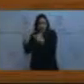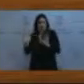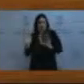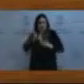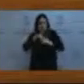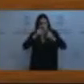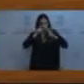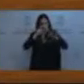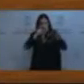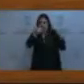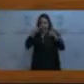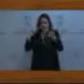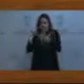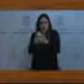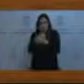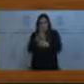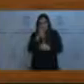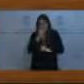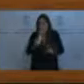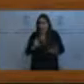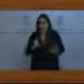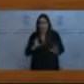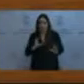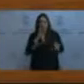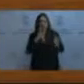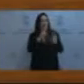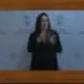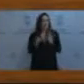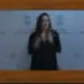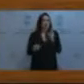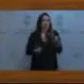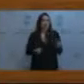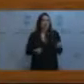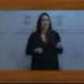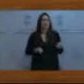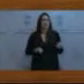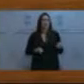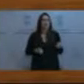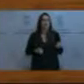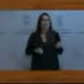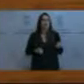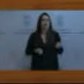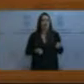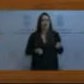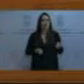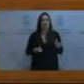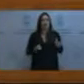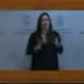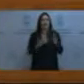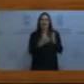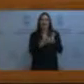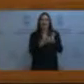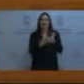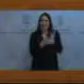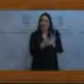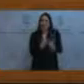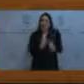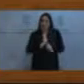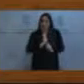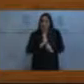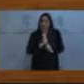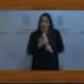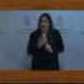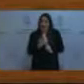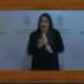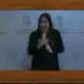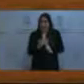en ese hospital y uno ve y dice, ¿qué es lo que me proporciona calidad en este hospital? ¿Qué es